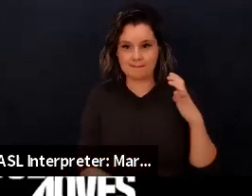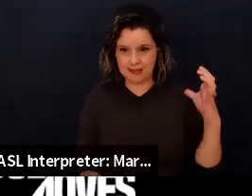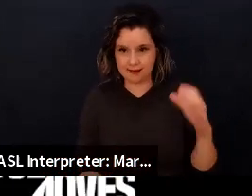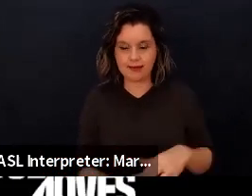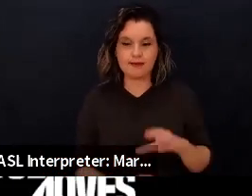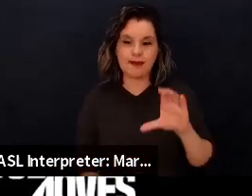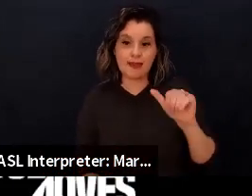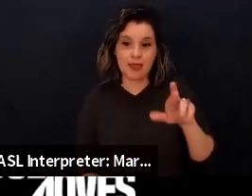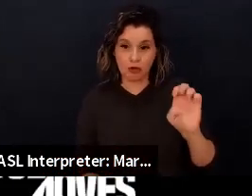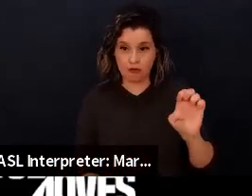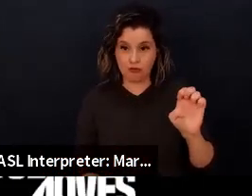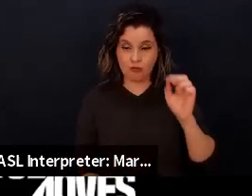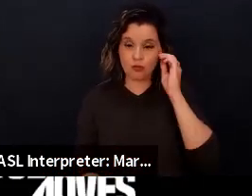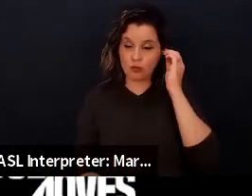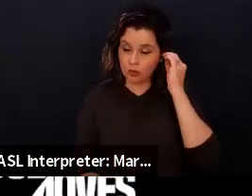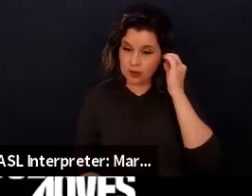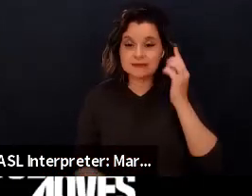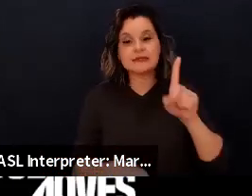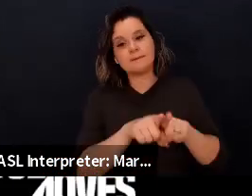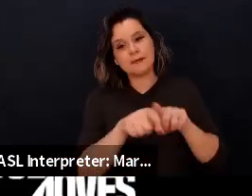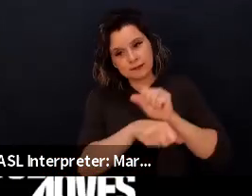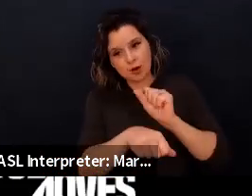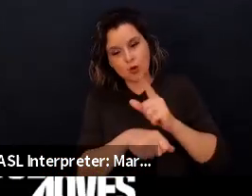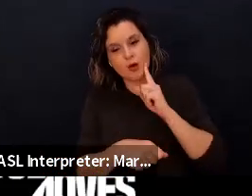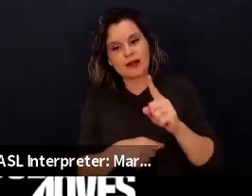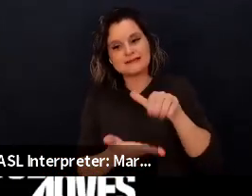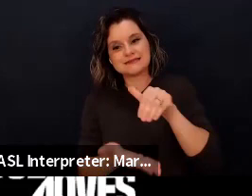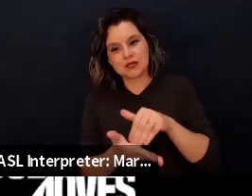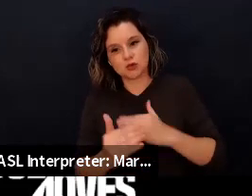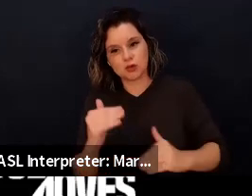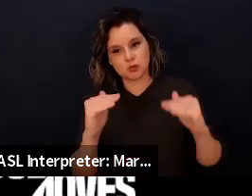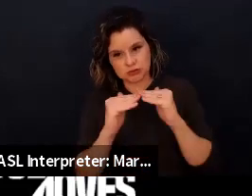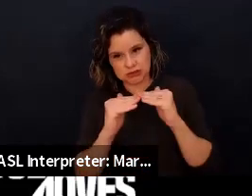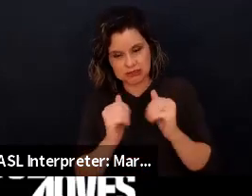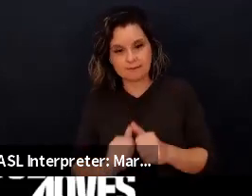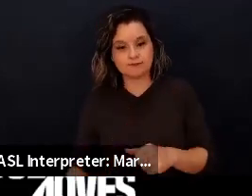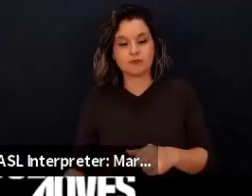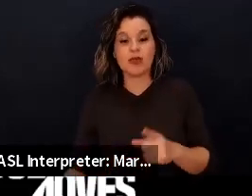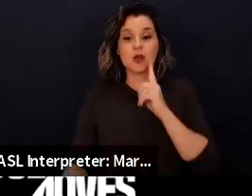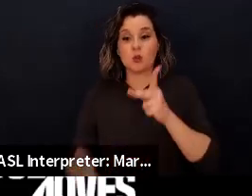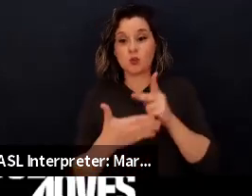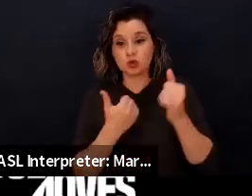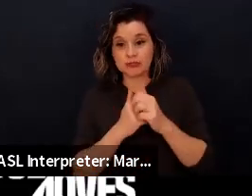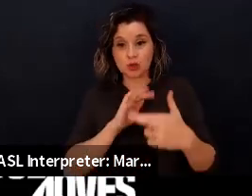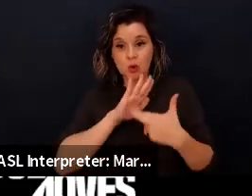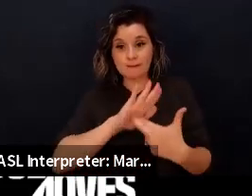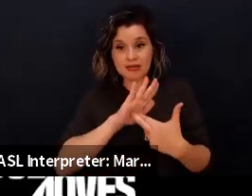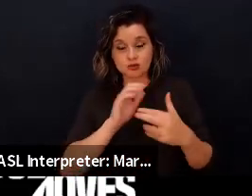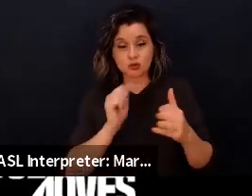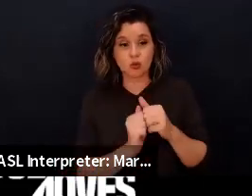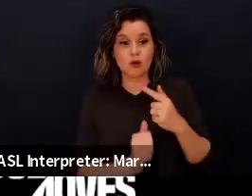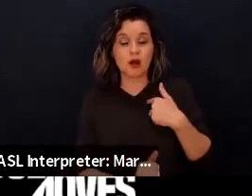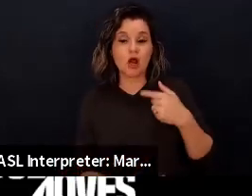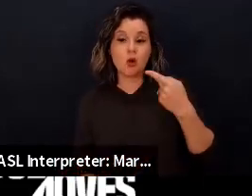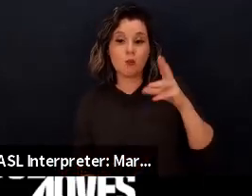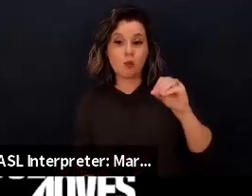CARE. También trabajó en el Centro de Justicia de Tahiti y en un proyecto de representación de asilo y pro bono